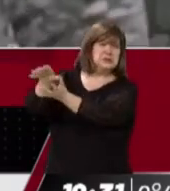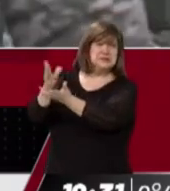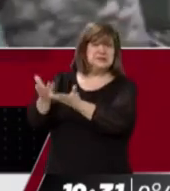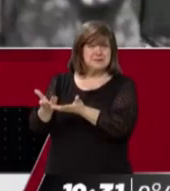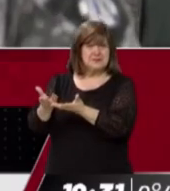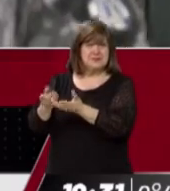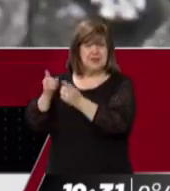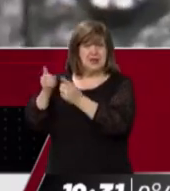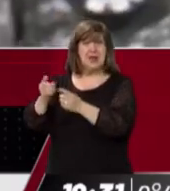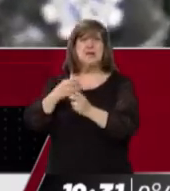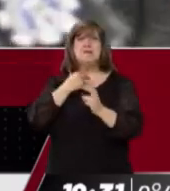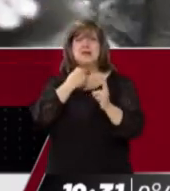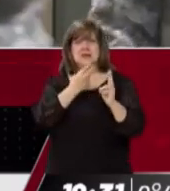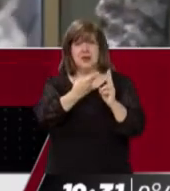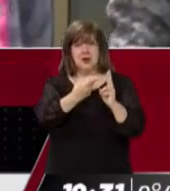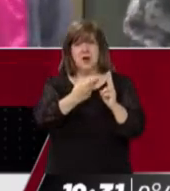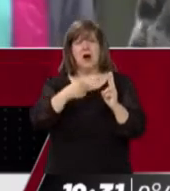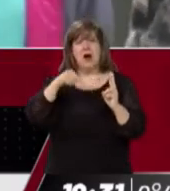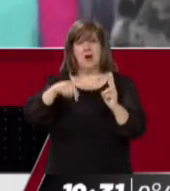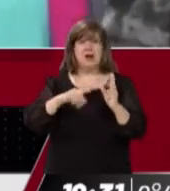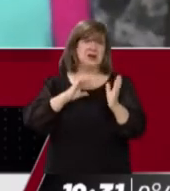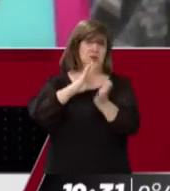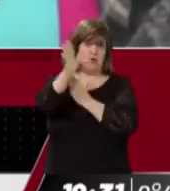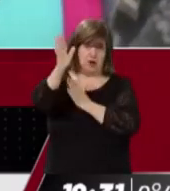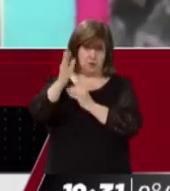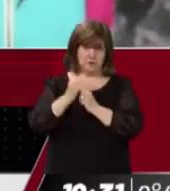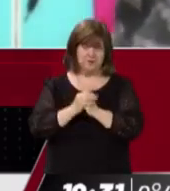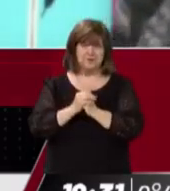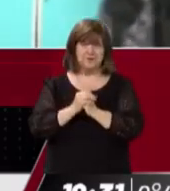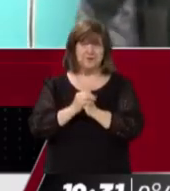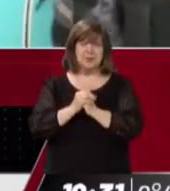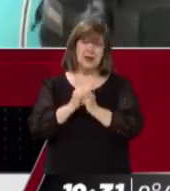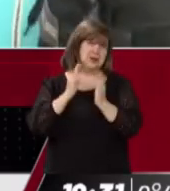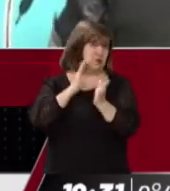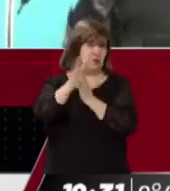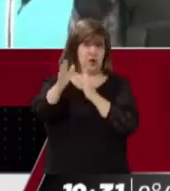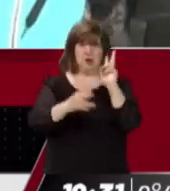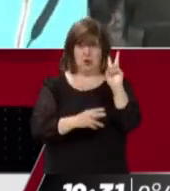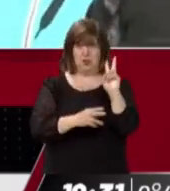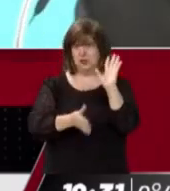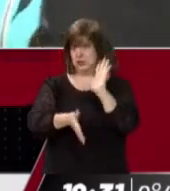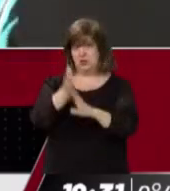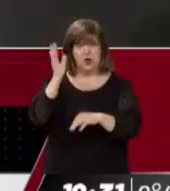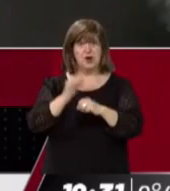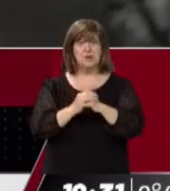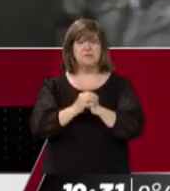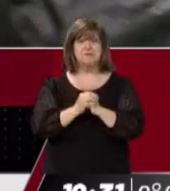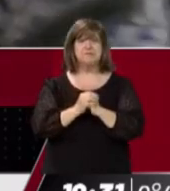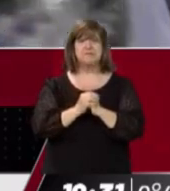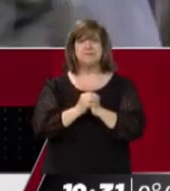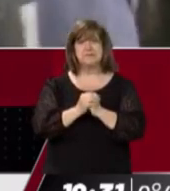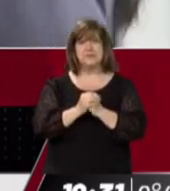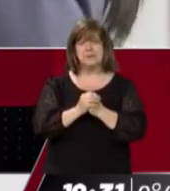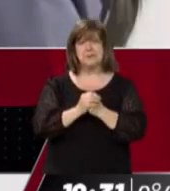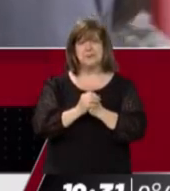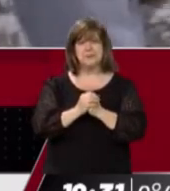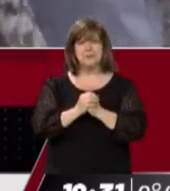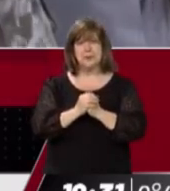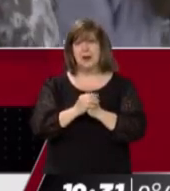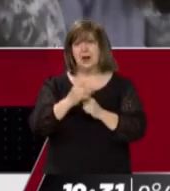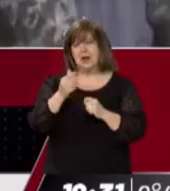momento mis hijos están a cientos de kilómetros cientos de kilómetros quiero contar esto